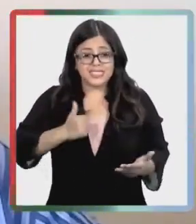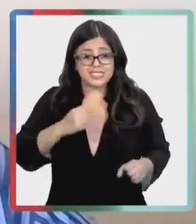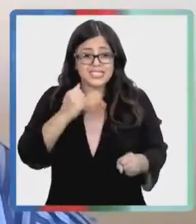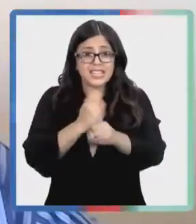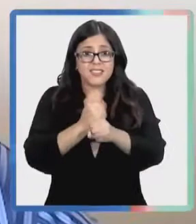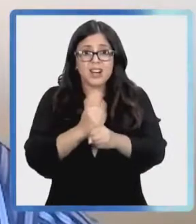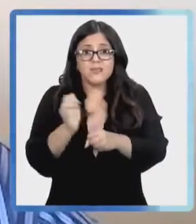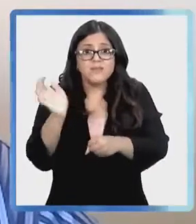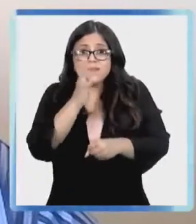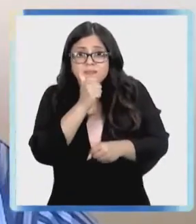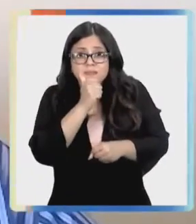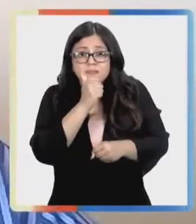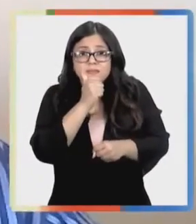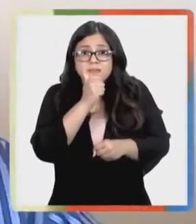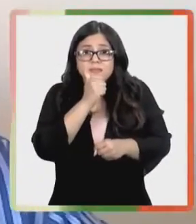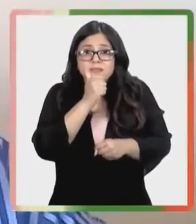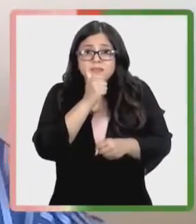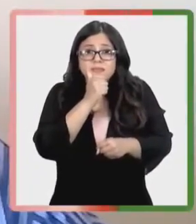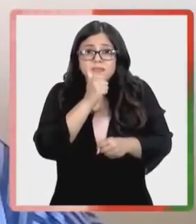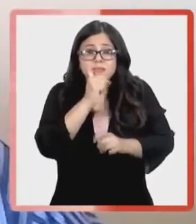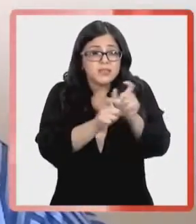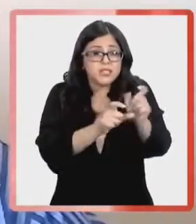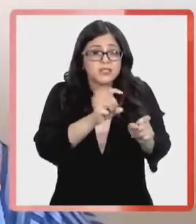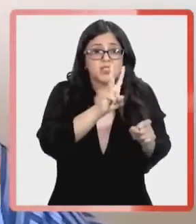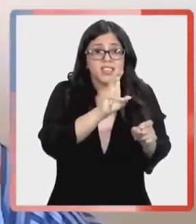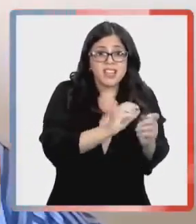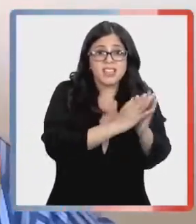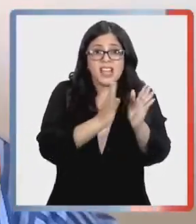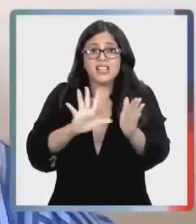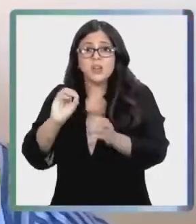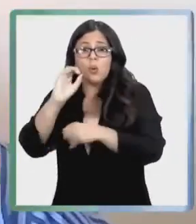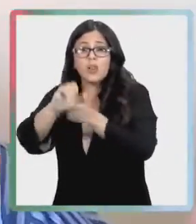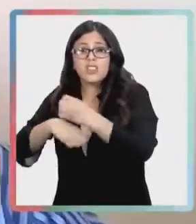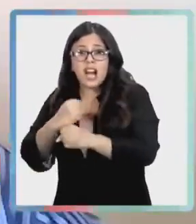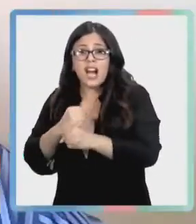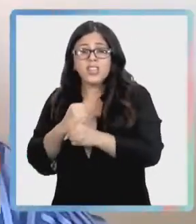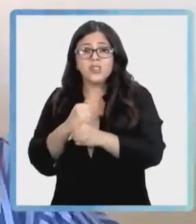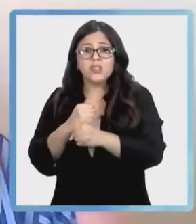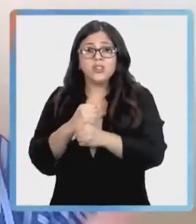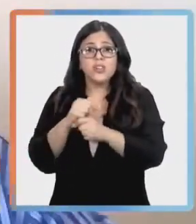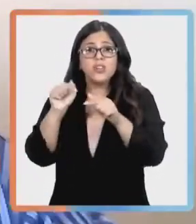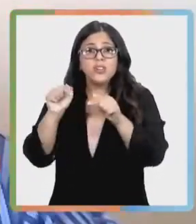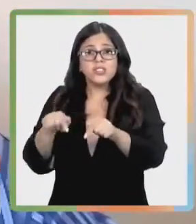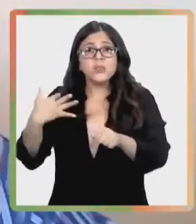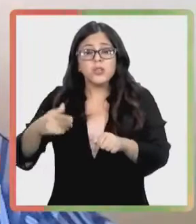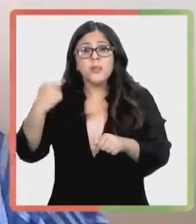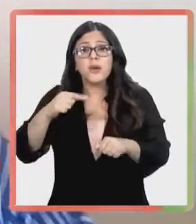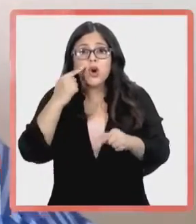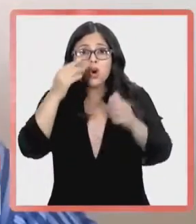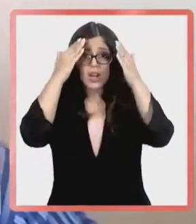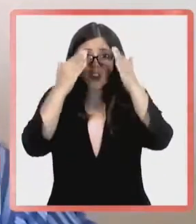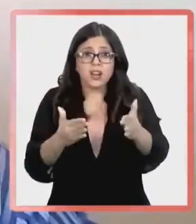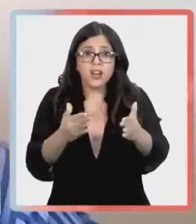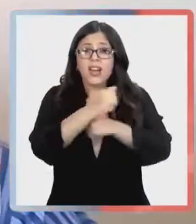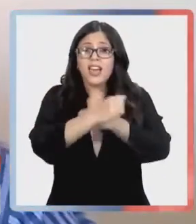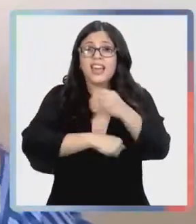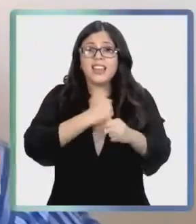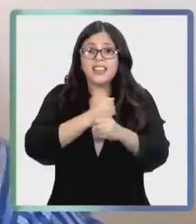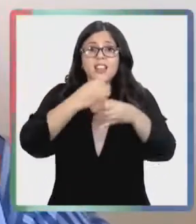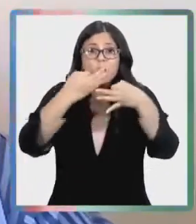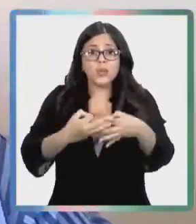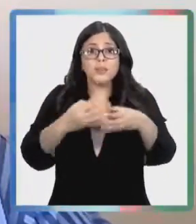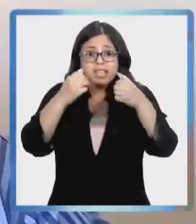grande también, porque son mujeres de 30, 50 años, el promedio. También hay de otros grupos más, pero en general está focalizado en la edad